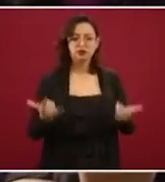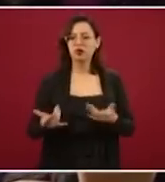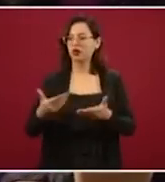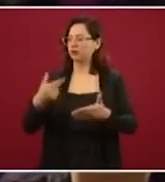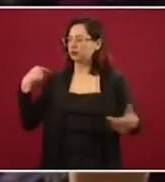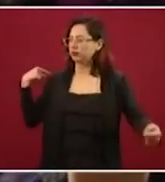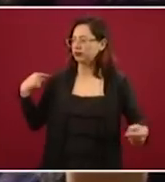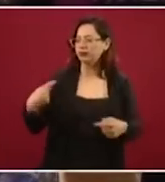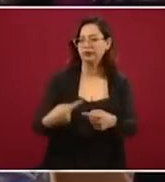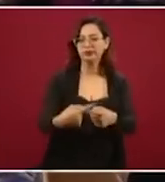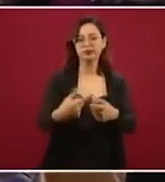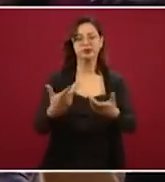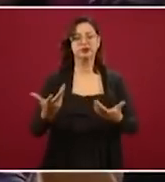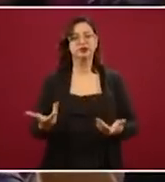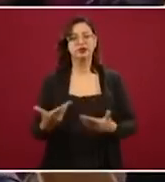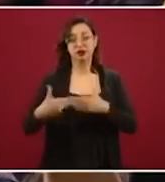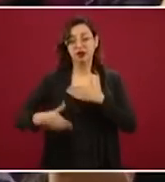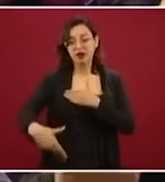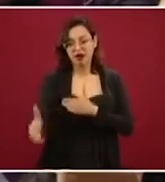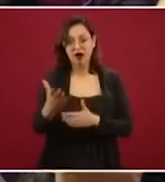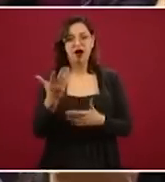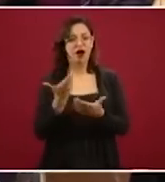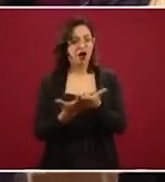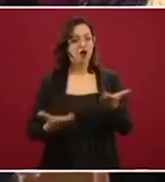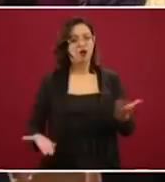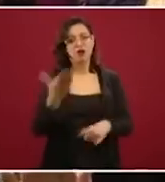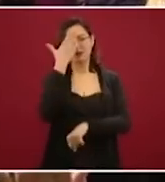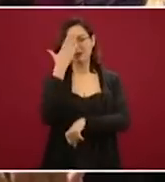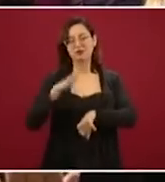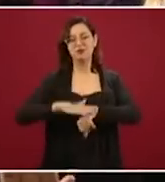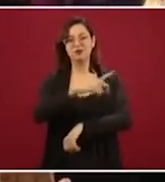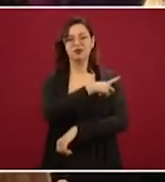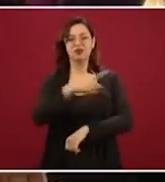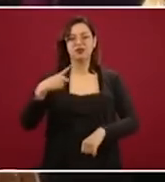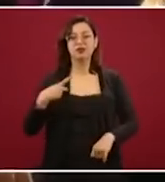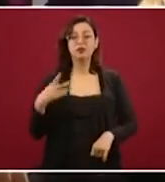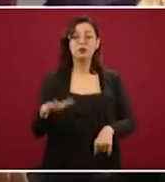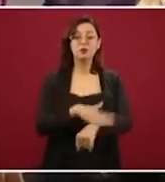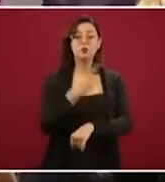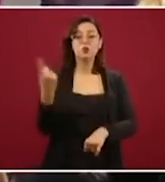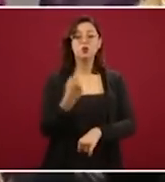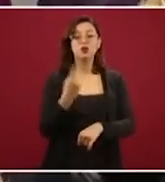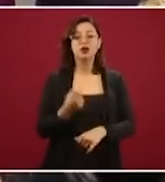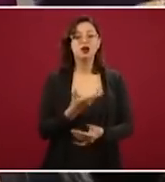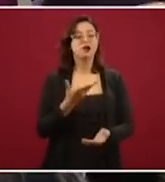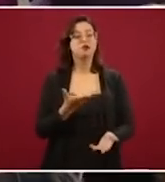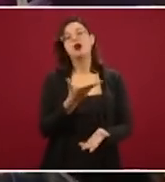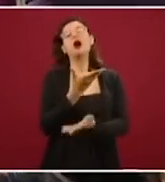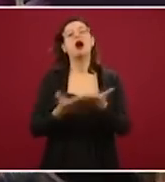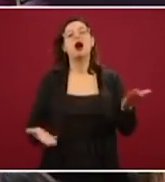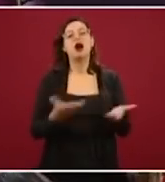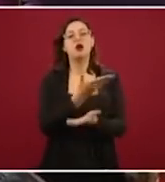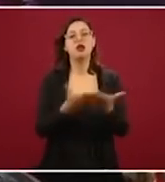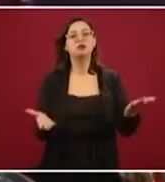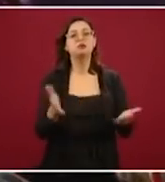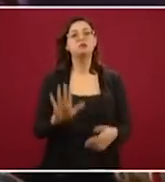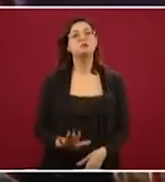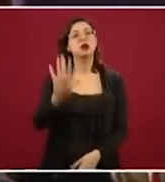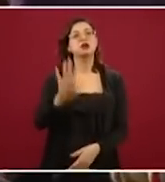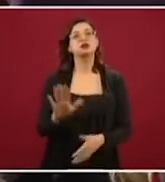reciente. Es que hay como una especie de amnesia en algunos.